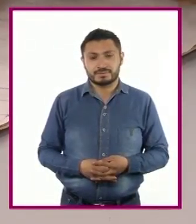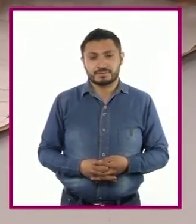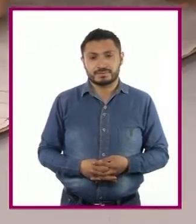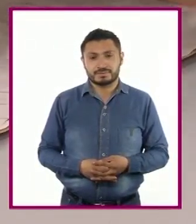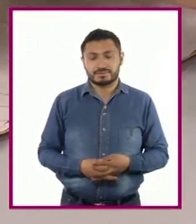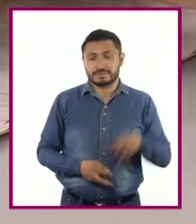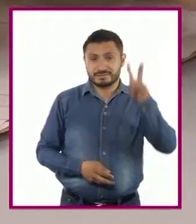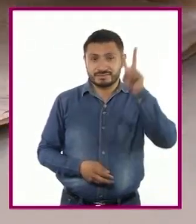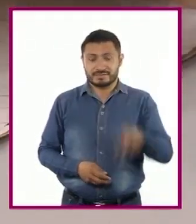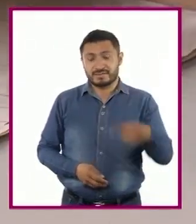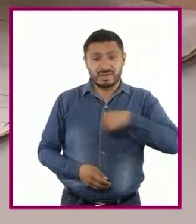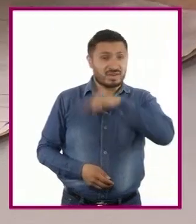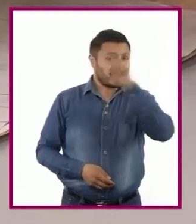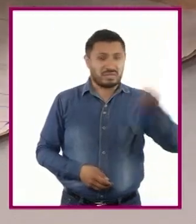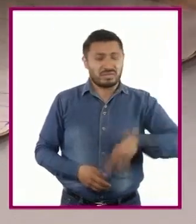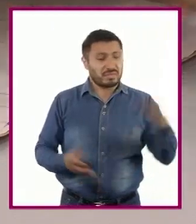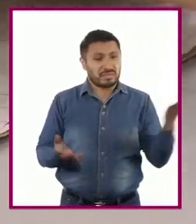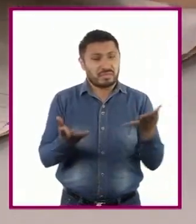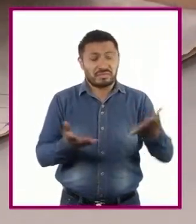La verdad es que nunca lo había hecho.